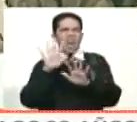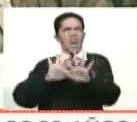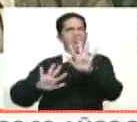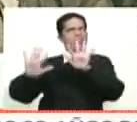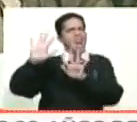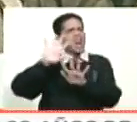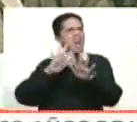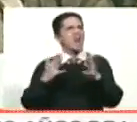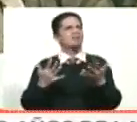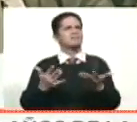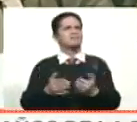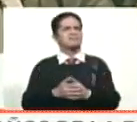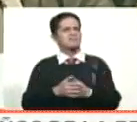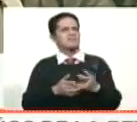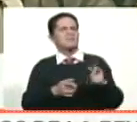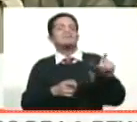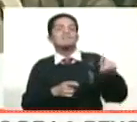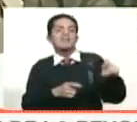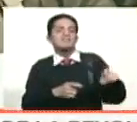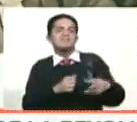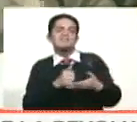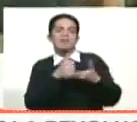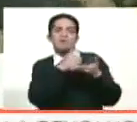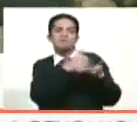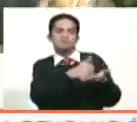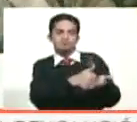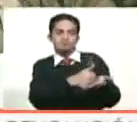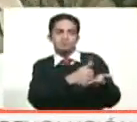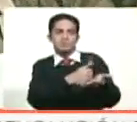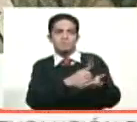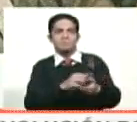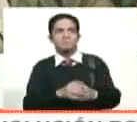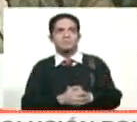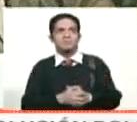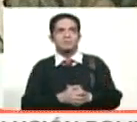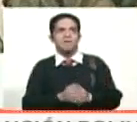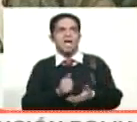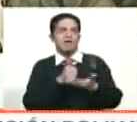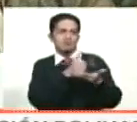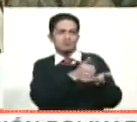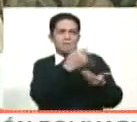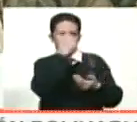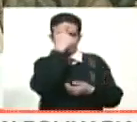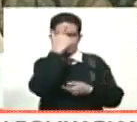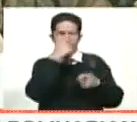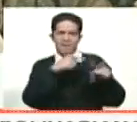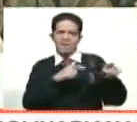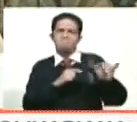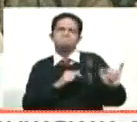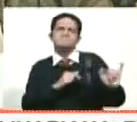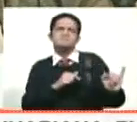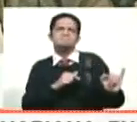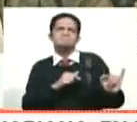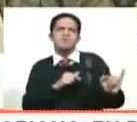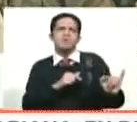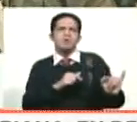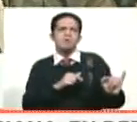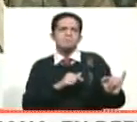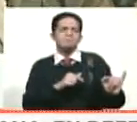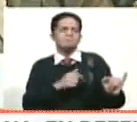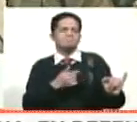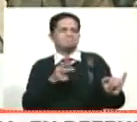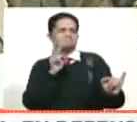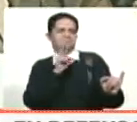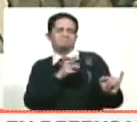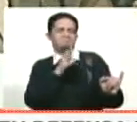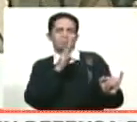Quien necesita ayuda mental son ellos mismos, para ver si algún día tienen un poco de decoro y